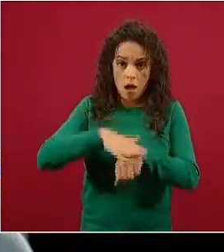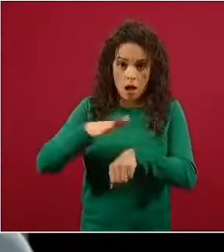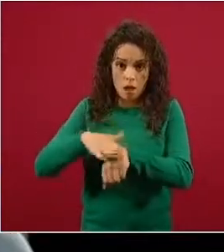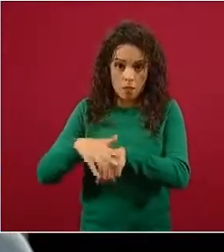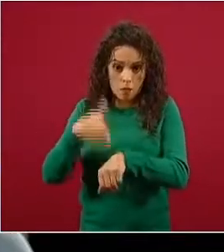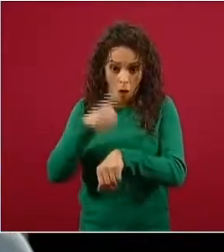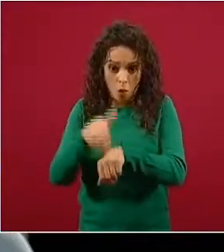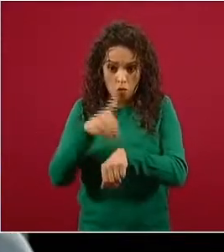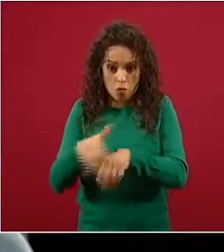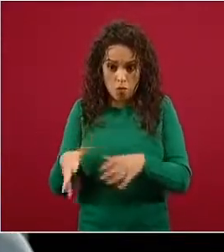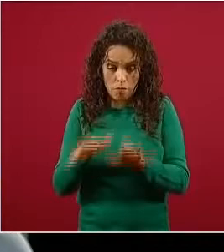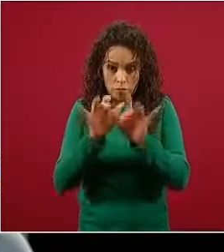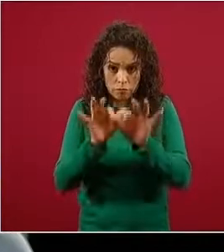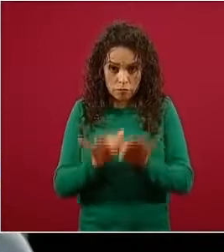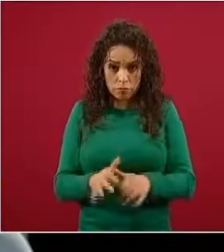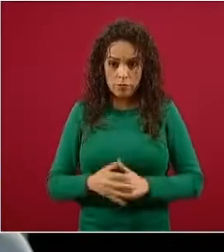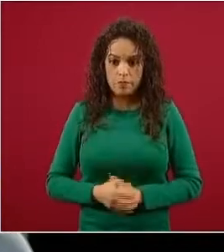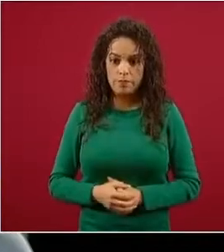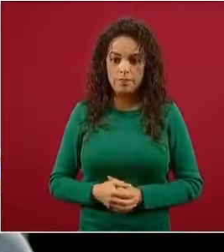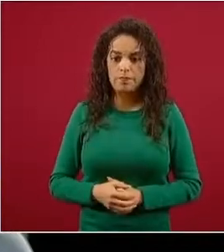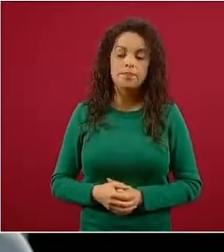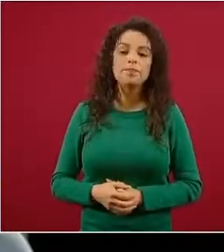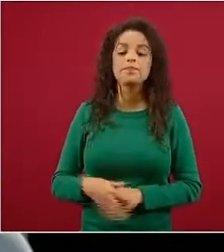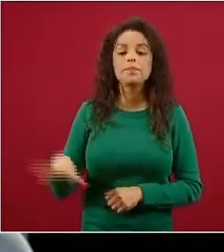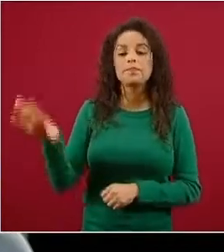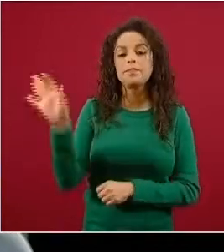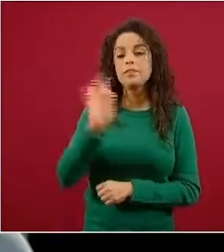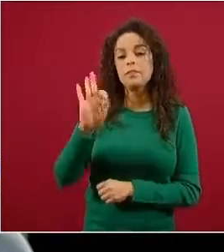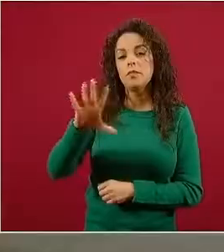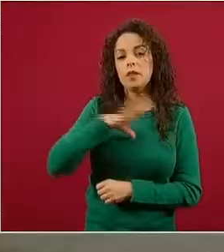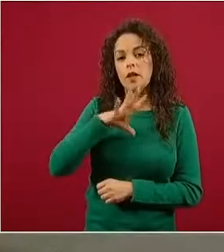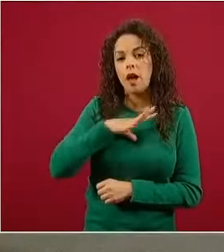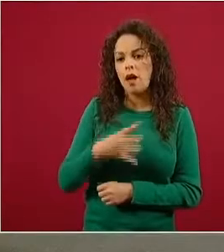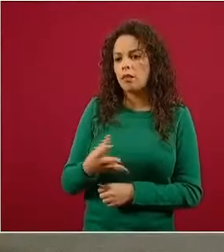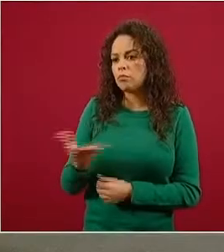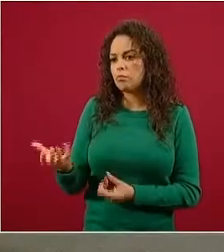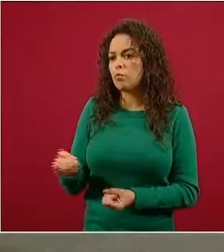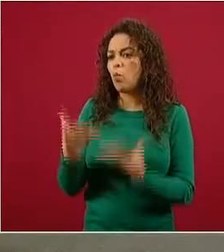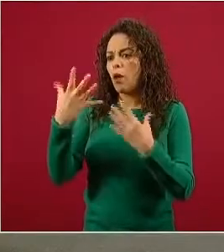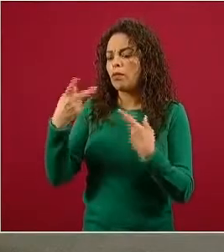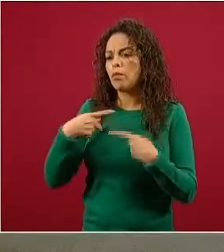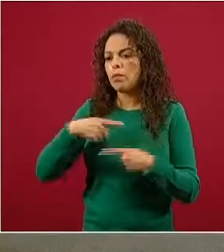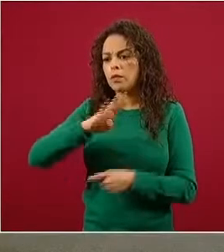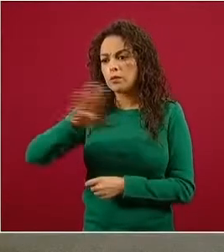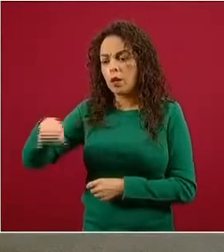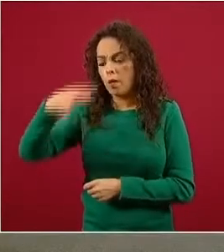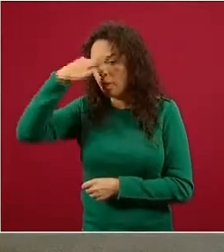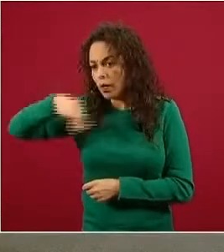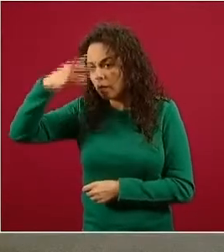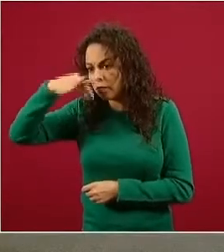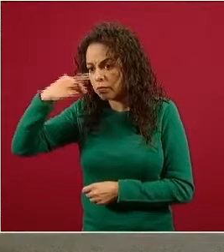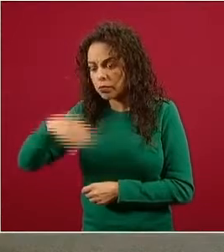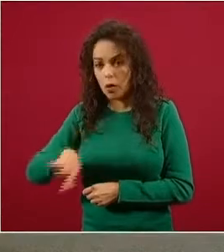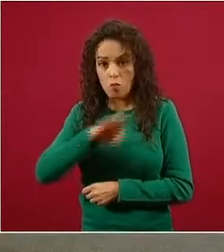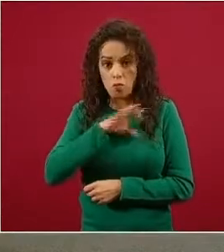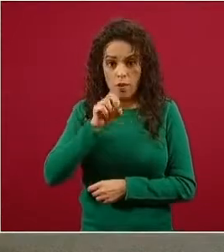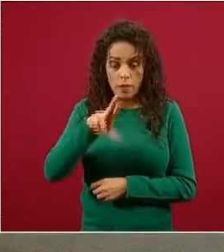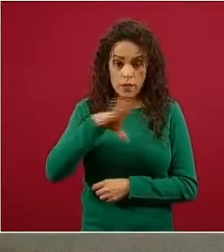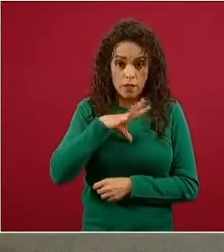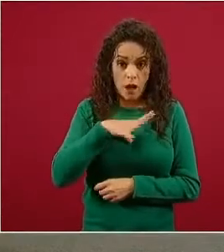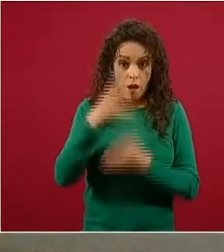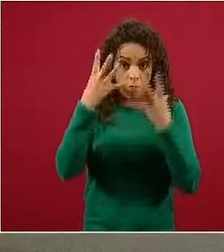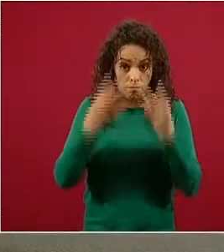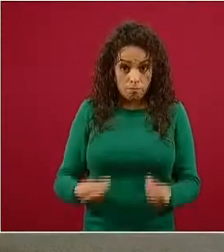seguir estas recomendaciones, hablar la línea de la vida, ingresar al sitio coronavirus, donde